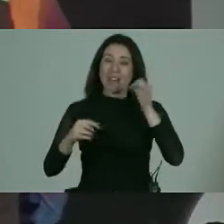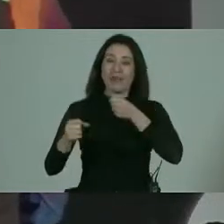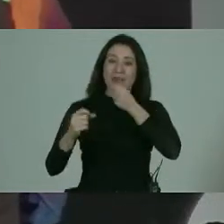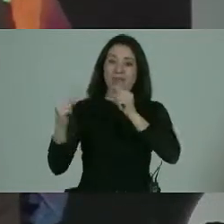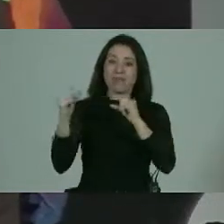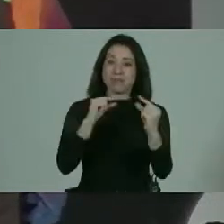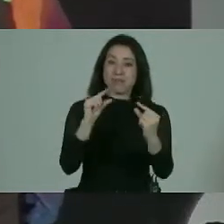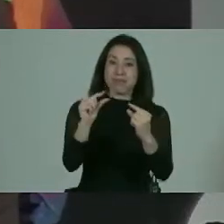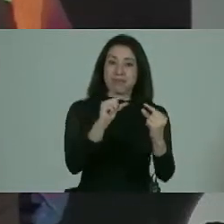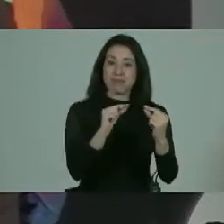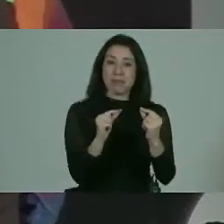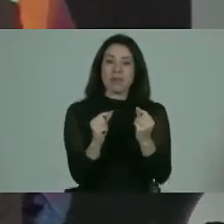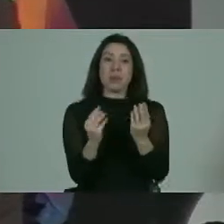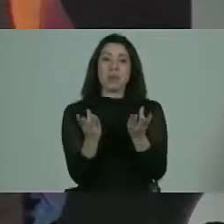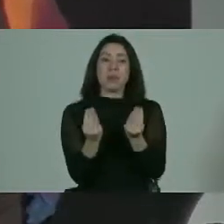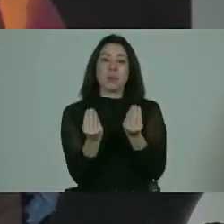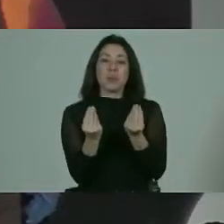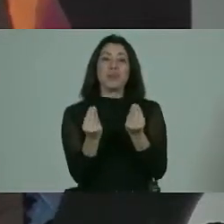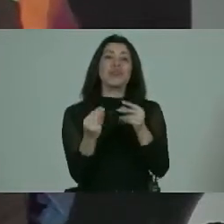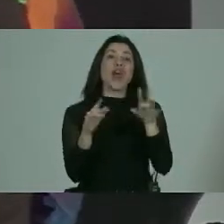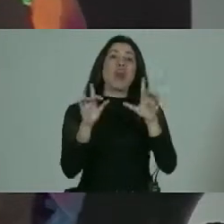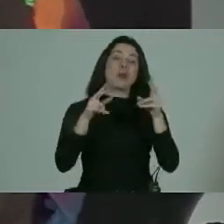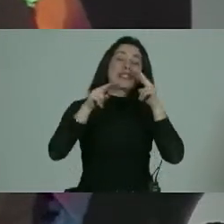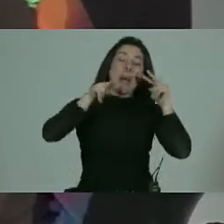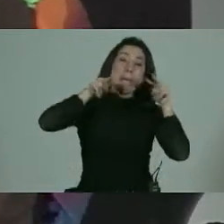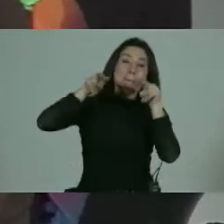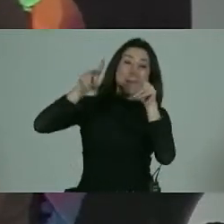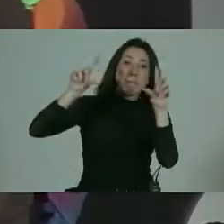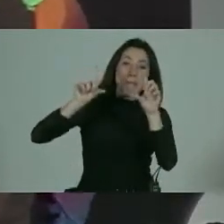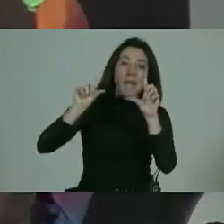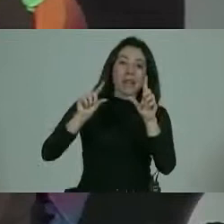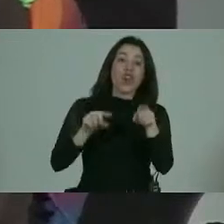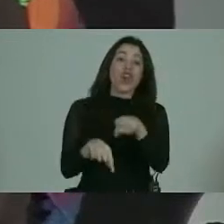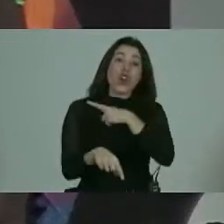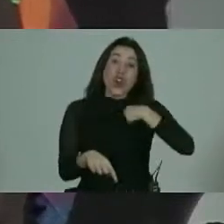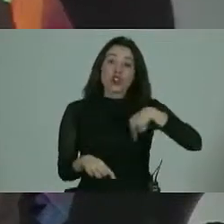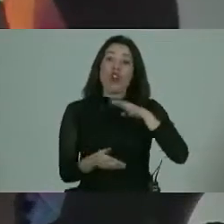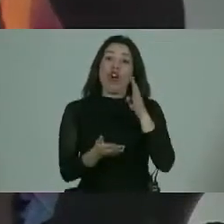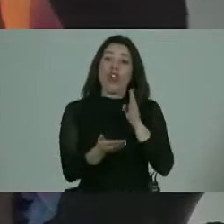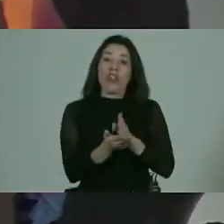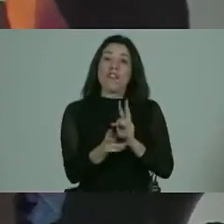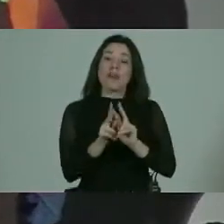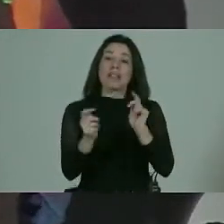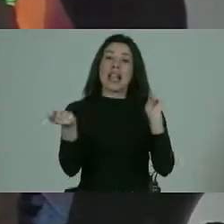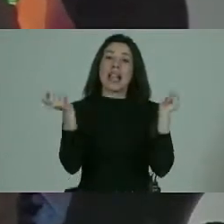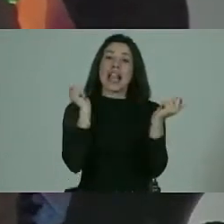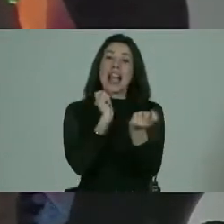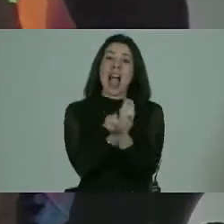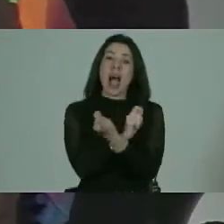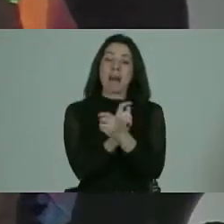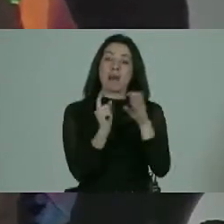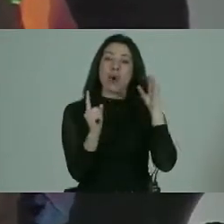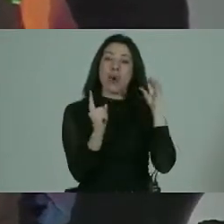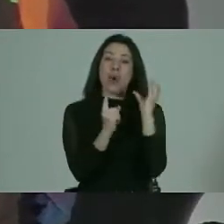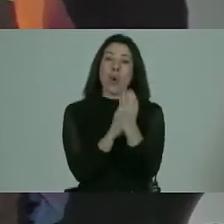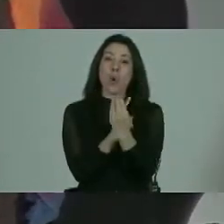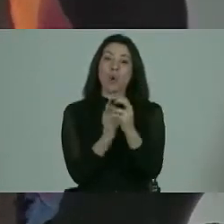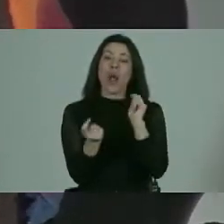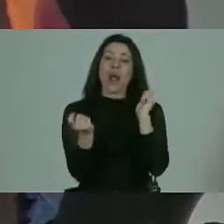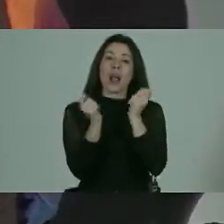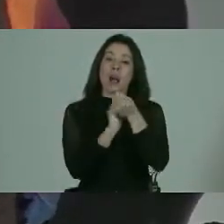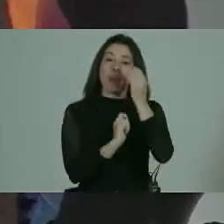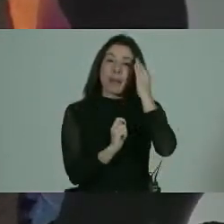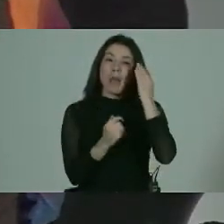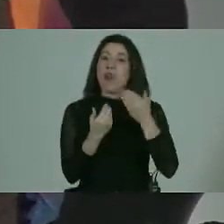y muchos otros que tal vez nos están siguiendo somos los llamados a hacer este cambio cultural a cambiar la mentalidad y